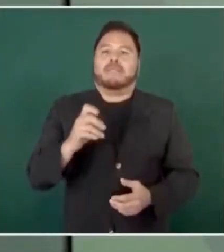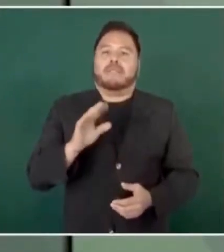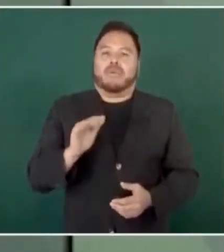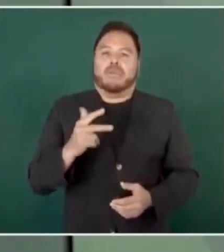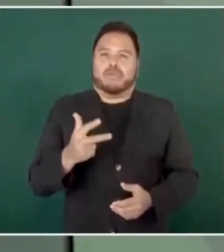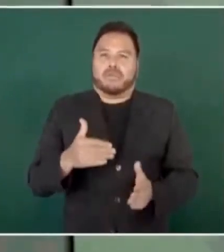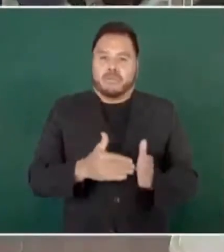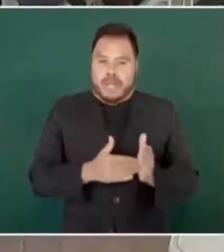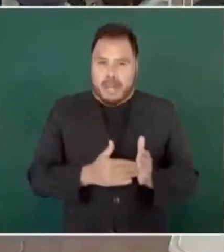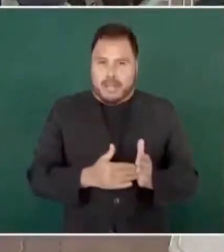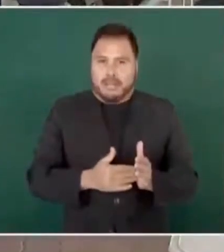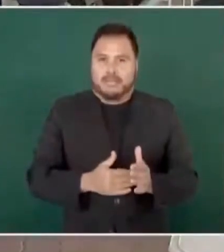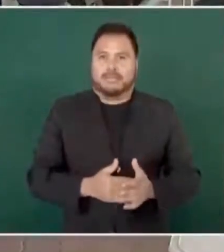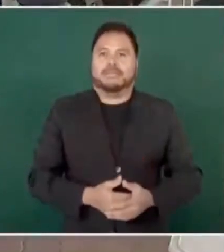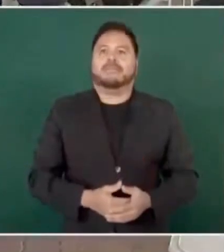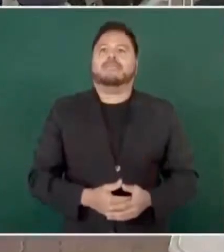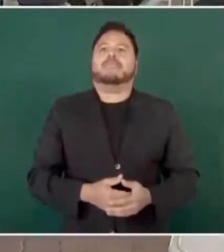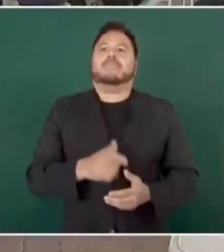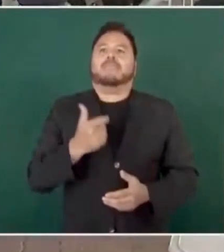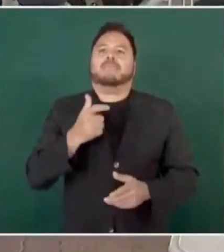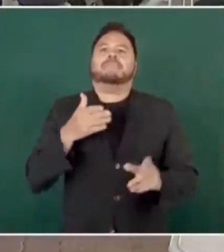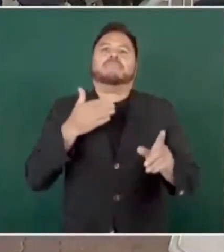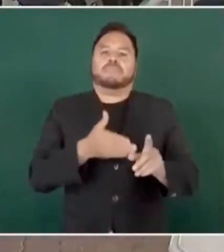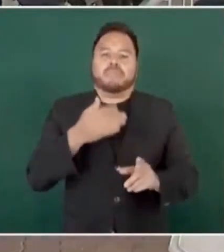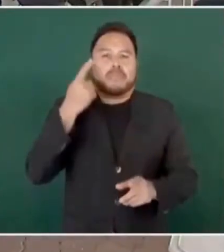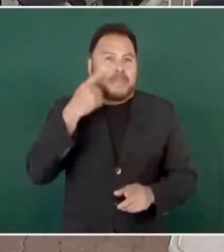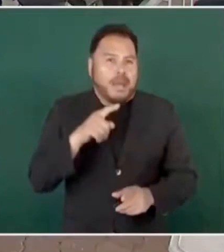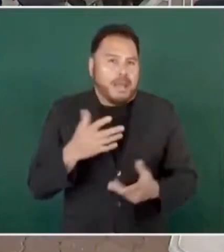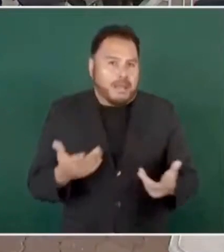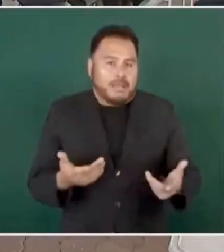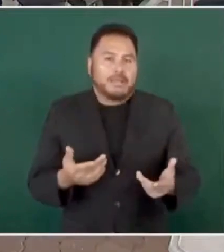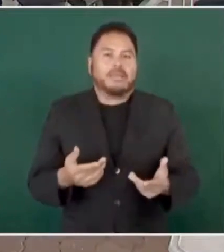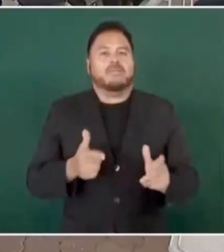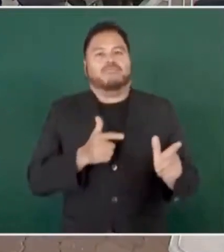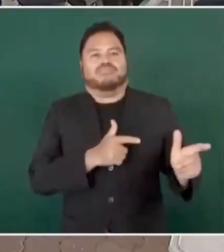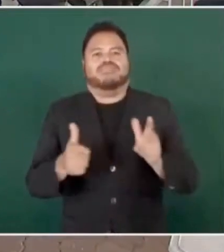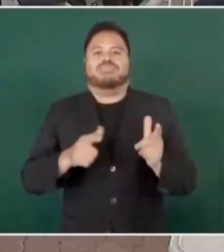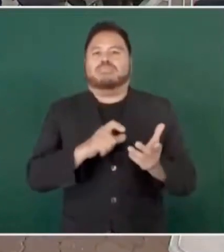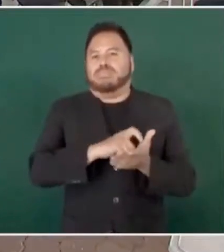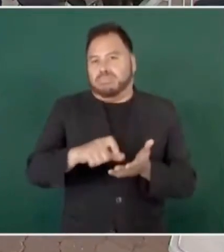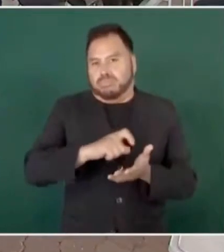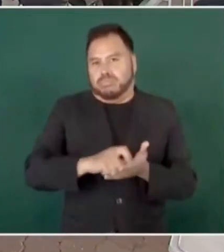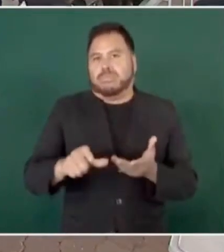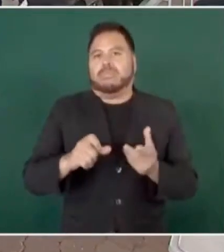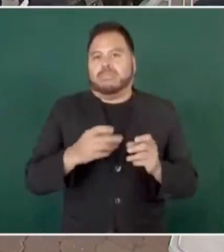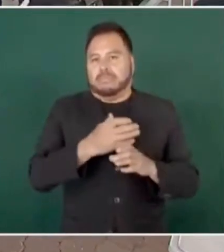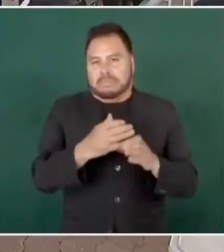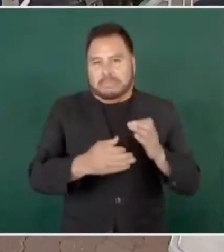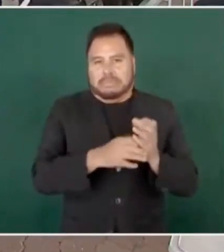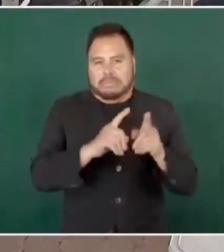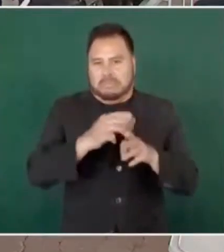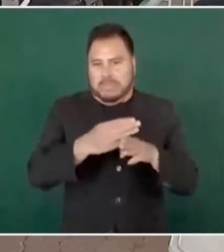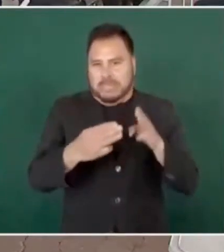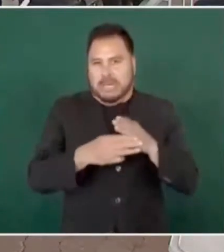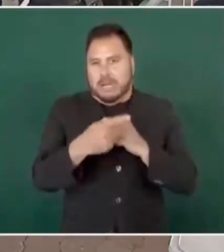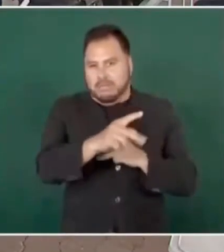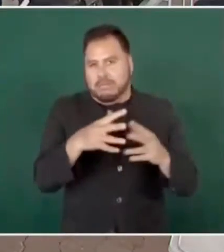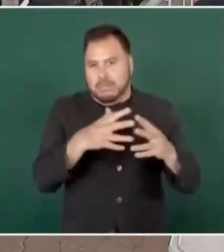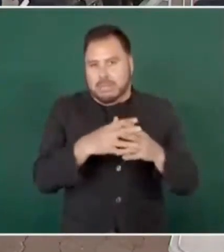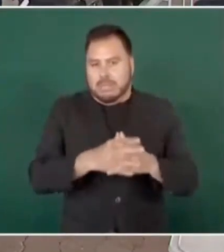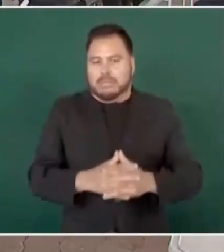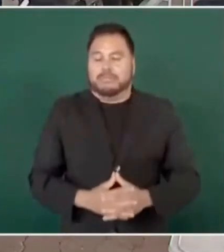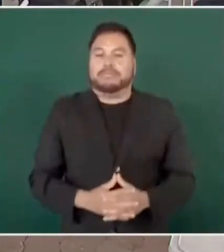358,000 se destinaron a la compra de armas, municiones y equipos. El